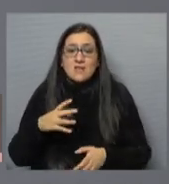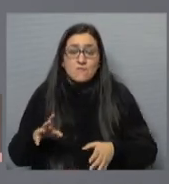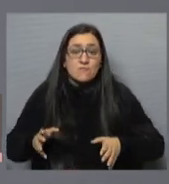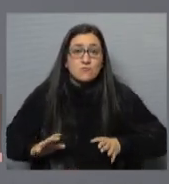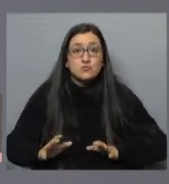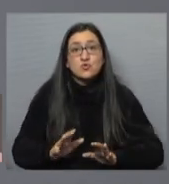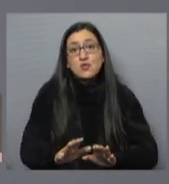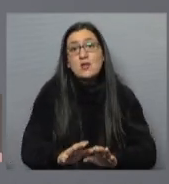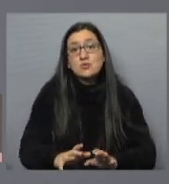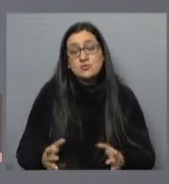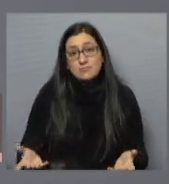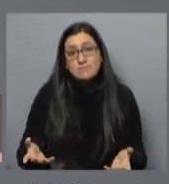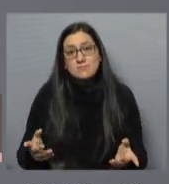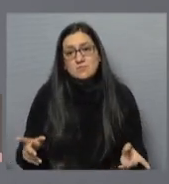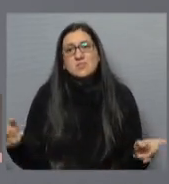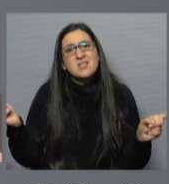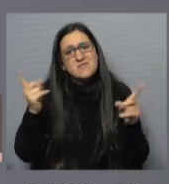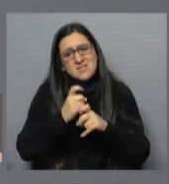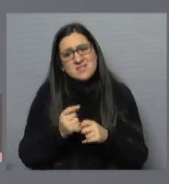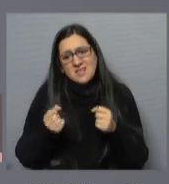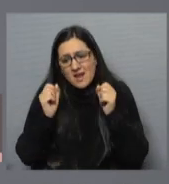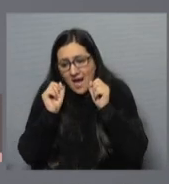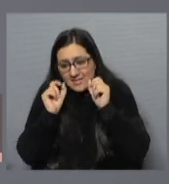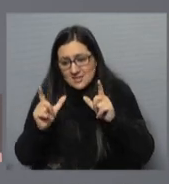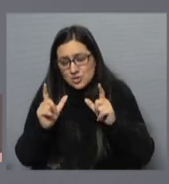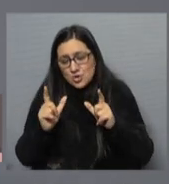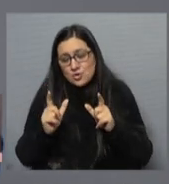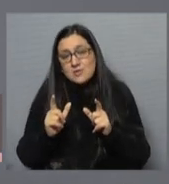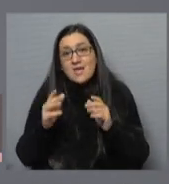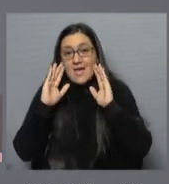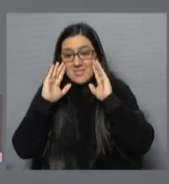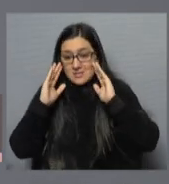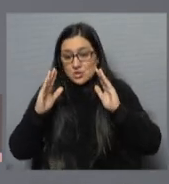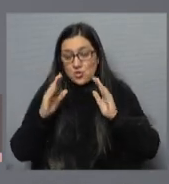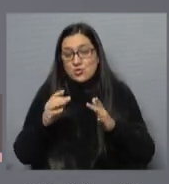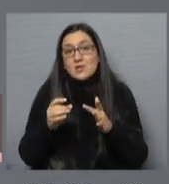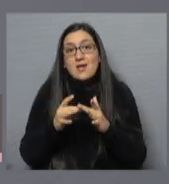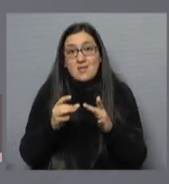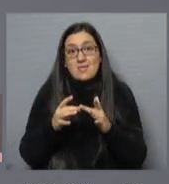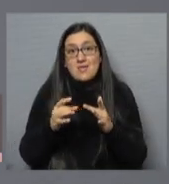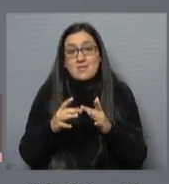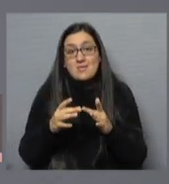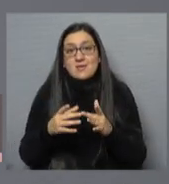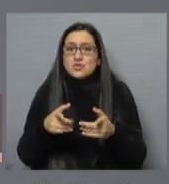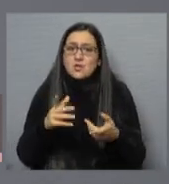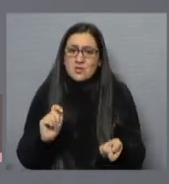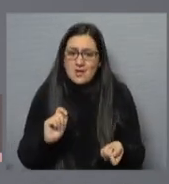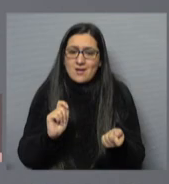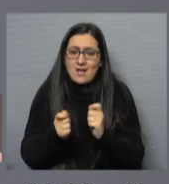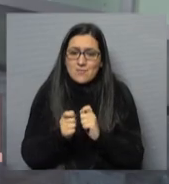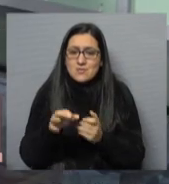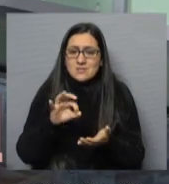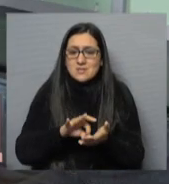están dificultando una atención de calidad en el Hospital Vilar de Bo, que estaba intentando un cambio de sistema en la atención de salud